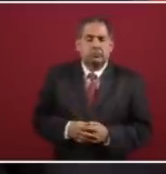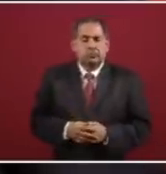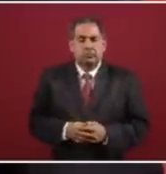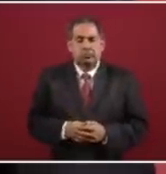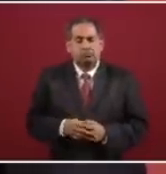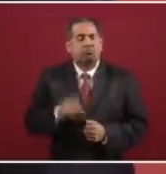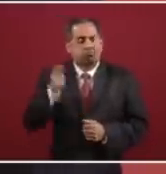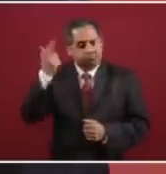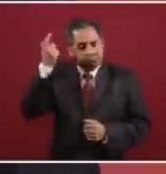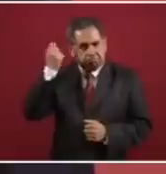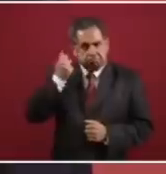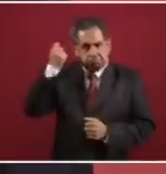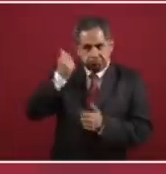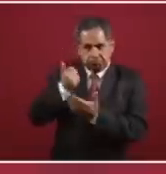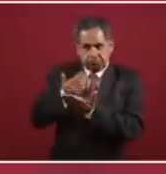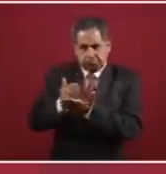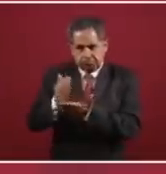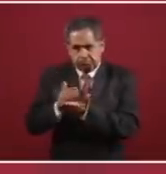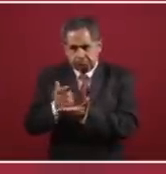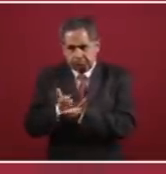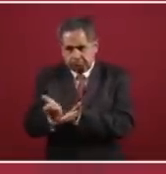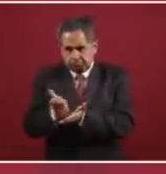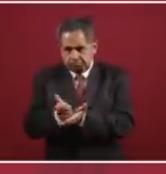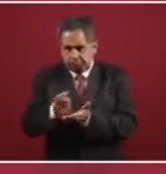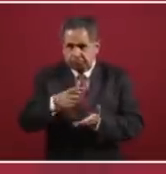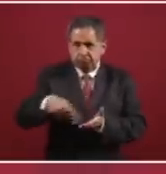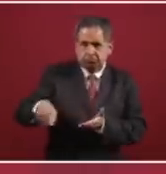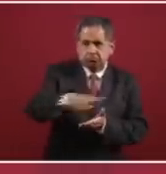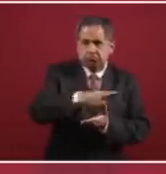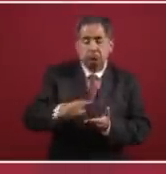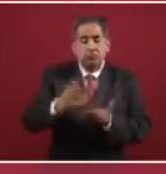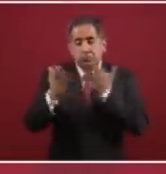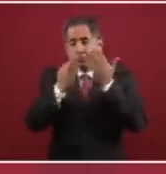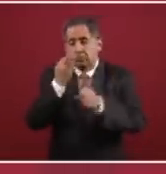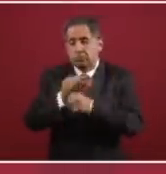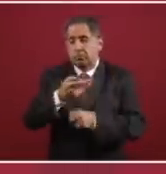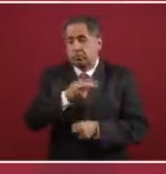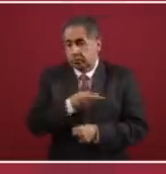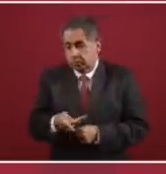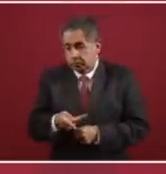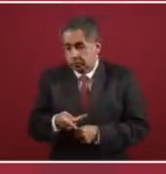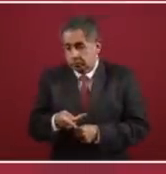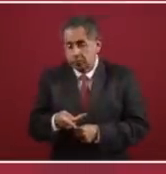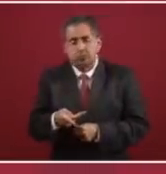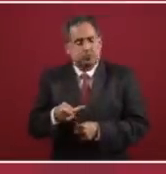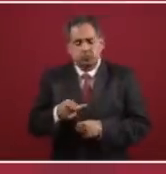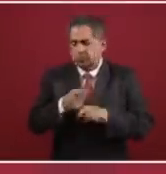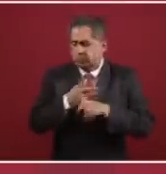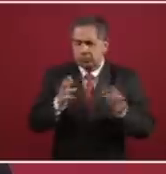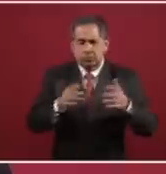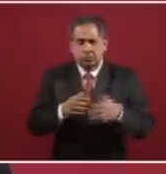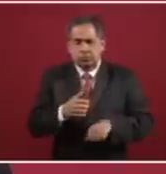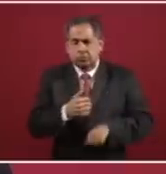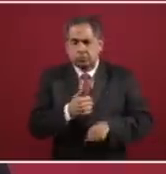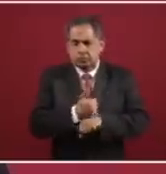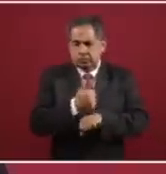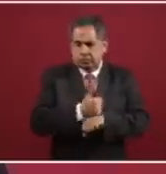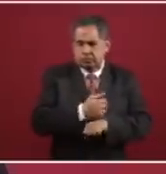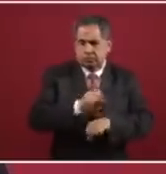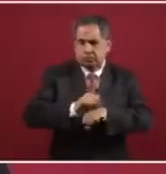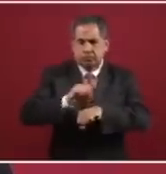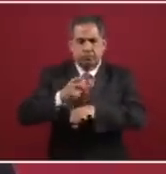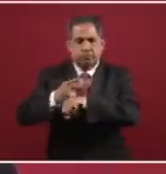Becas para estudiantes pobres en todos los niveles de